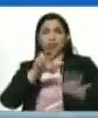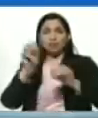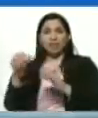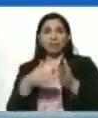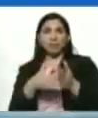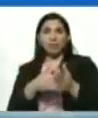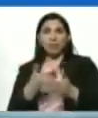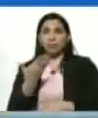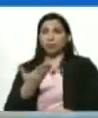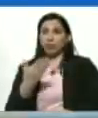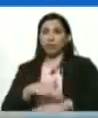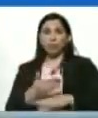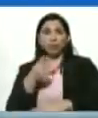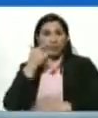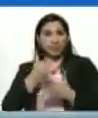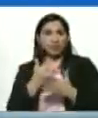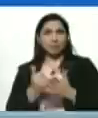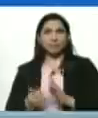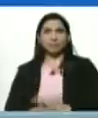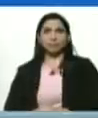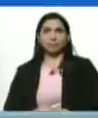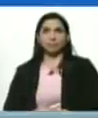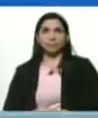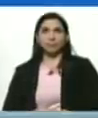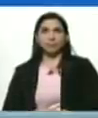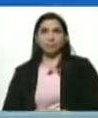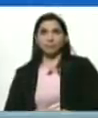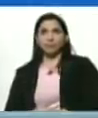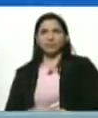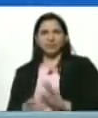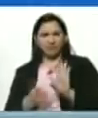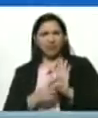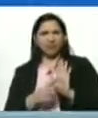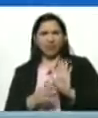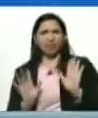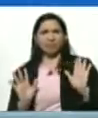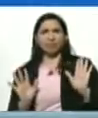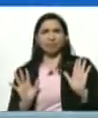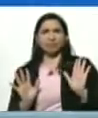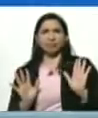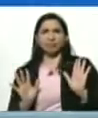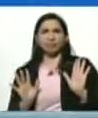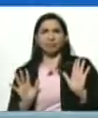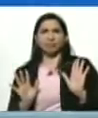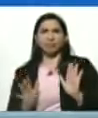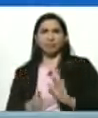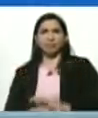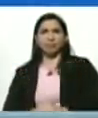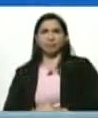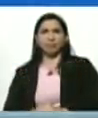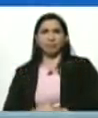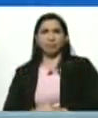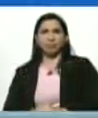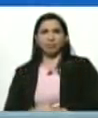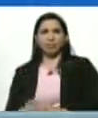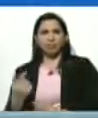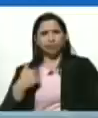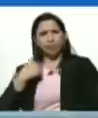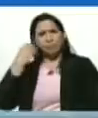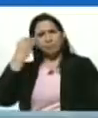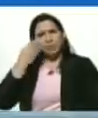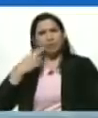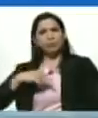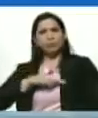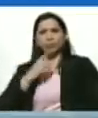esto es importante porque fíjense ustedes de verdad de verdad de verdad yo creo que nosotros